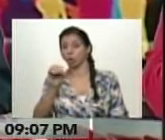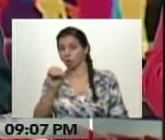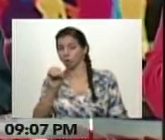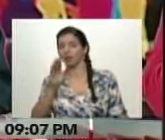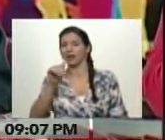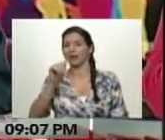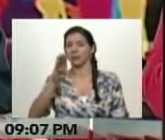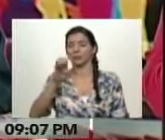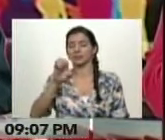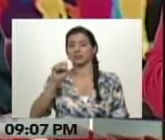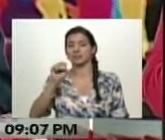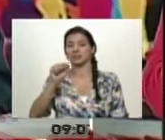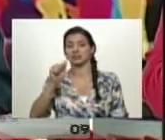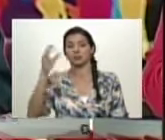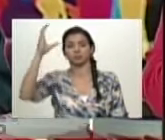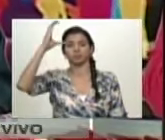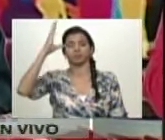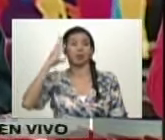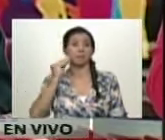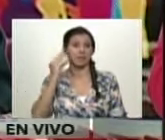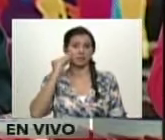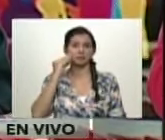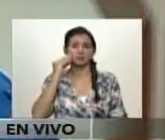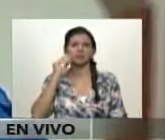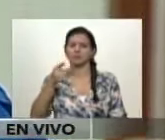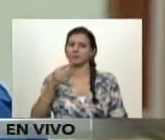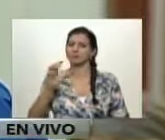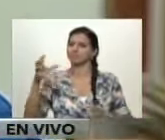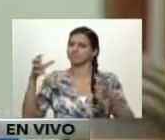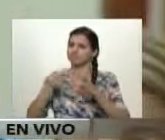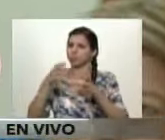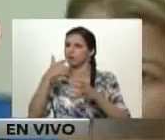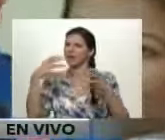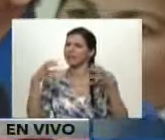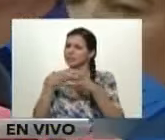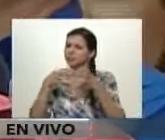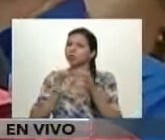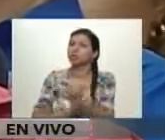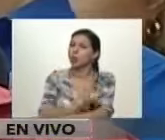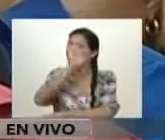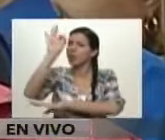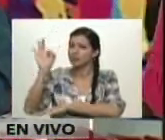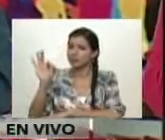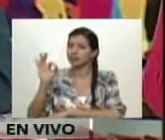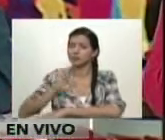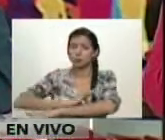experiencia, pero tiene que dedicarse en un equipo, Rodrigo, 24 horas del día, Rodrigo,